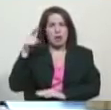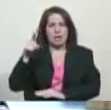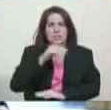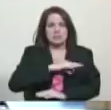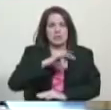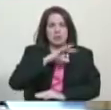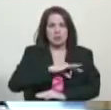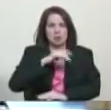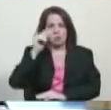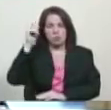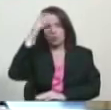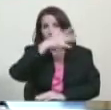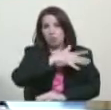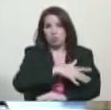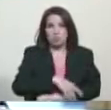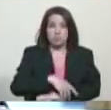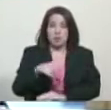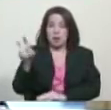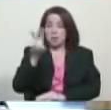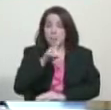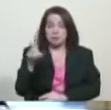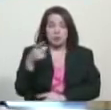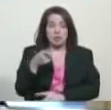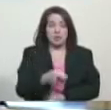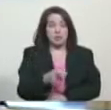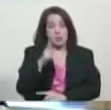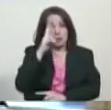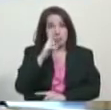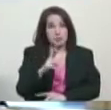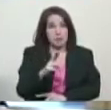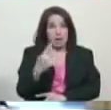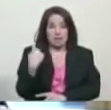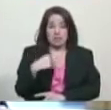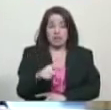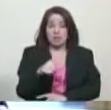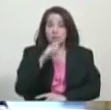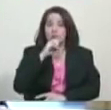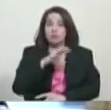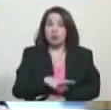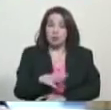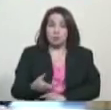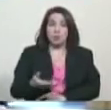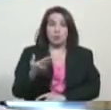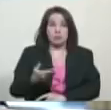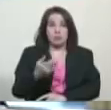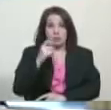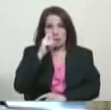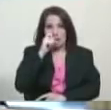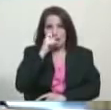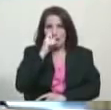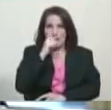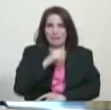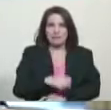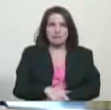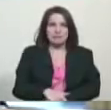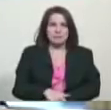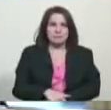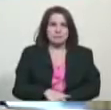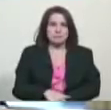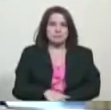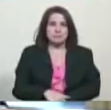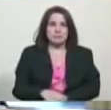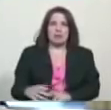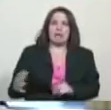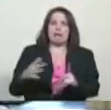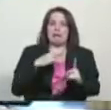Donald Trump. A Venezuela se respeta, tenemos una historia grandiosa y no caemos en chantajes